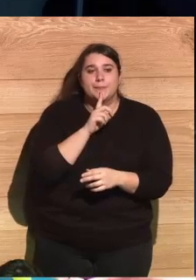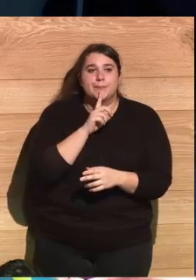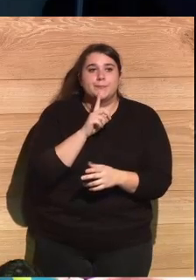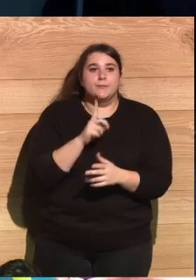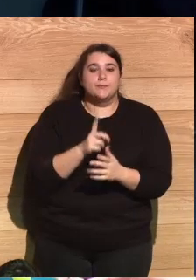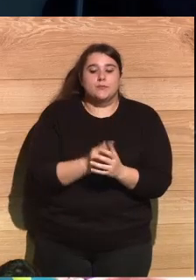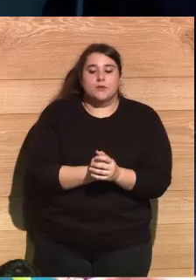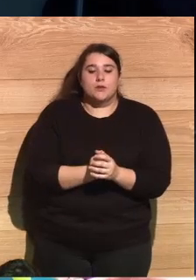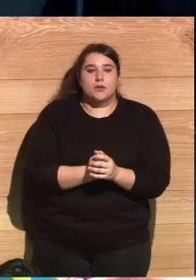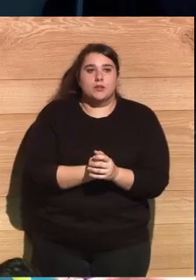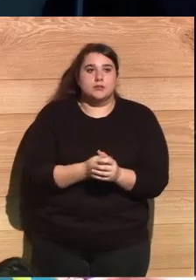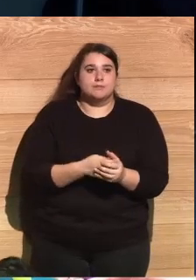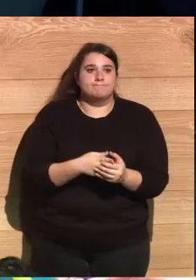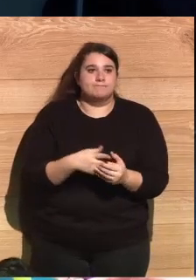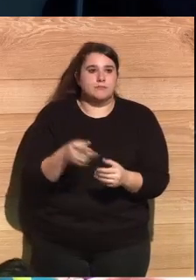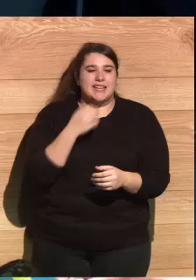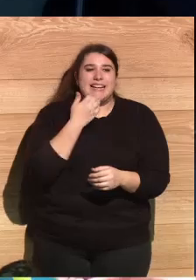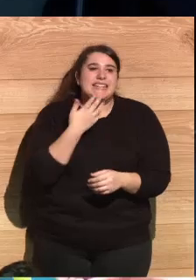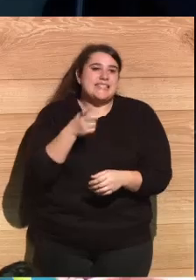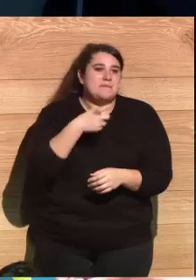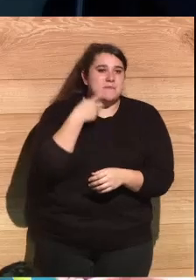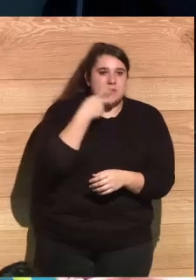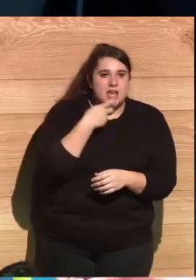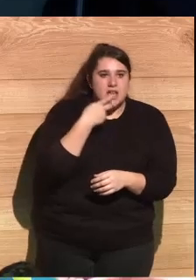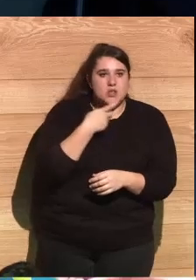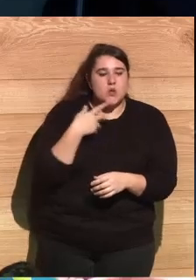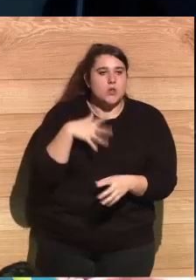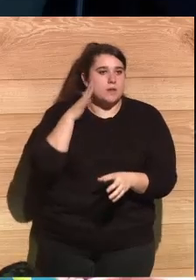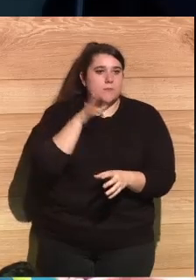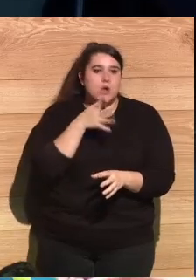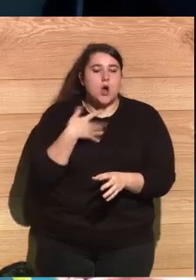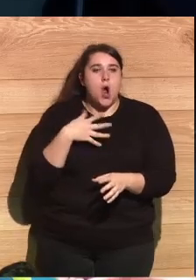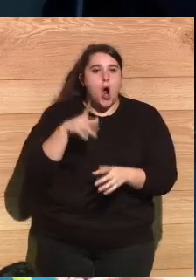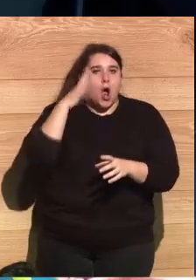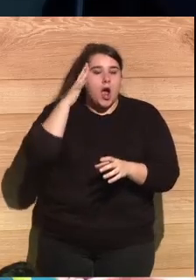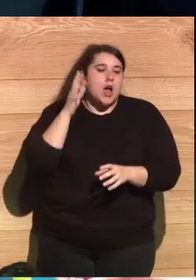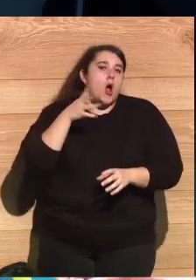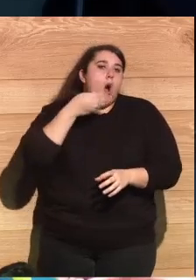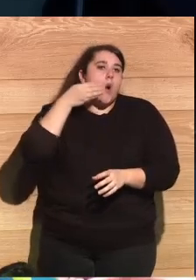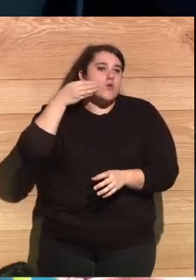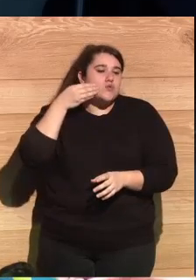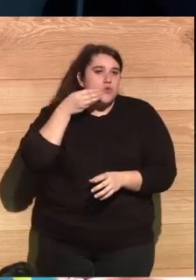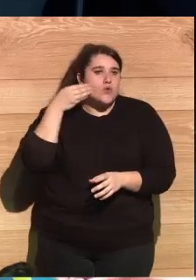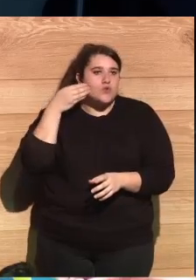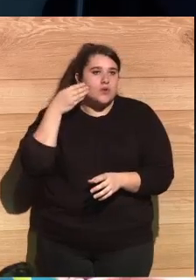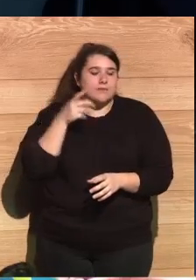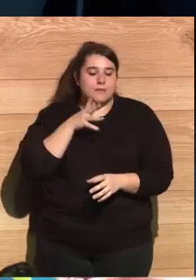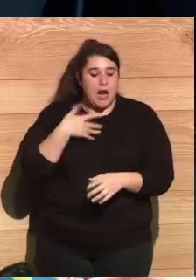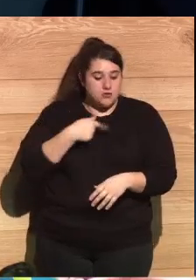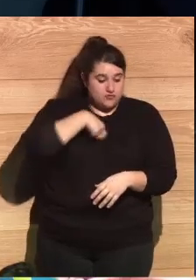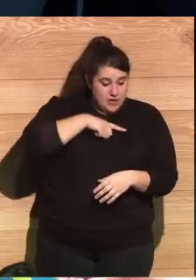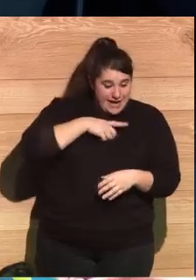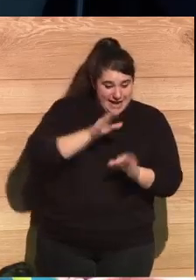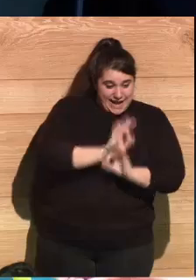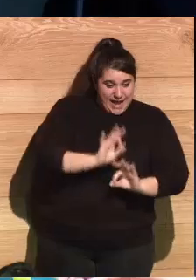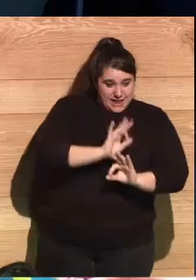construcción casi mística del sentido del orgullo. Bueno, no tengo nada, pero daré mi vida para